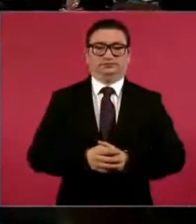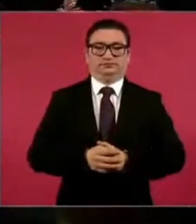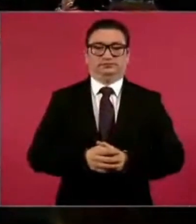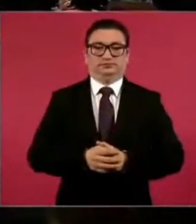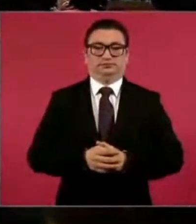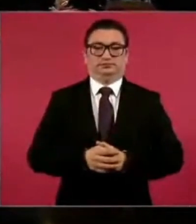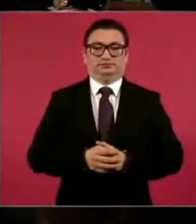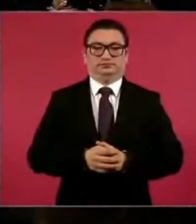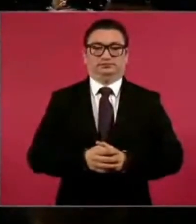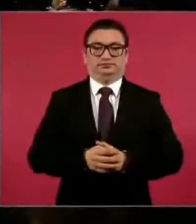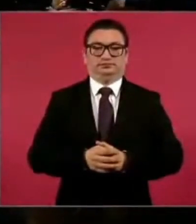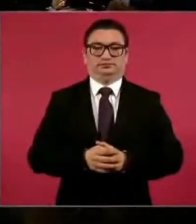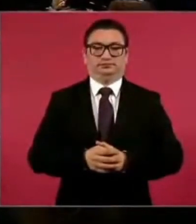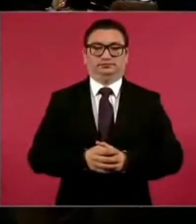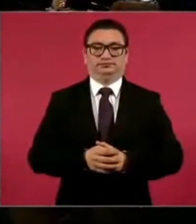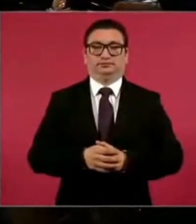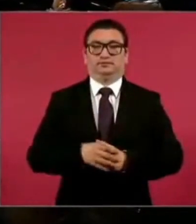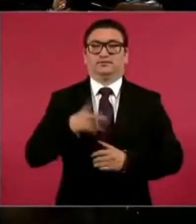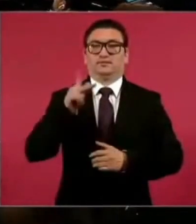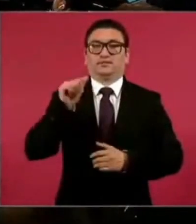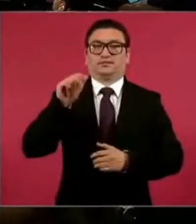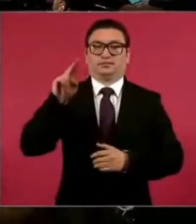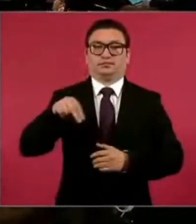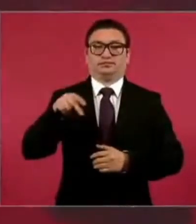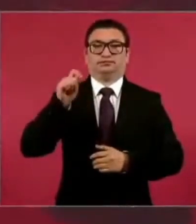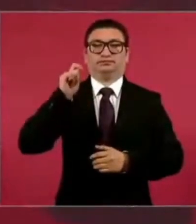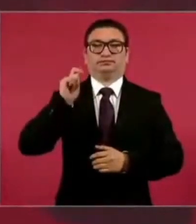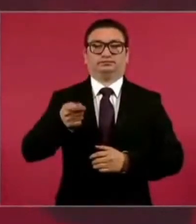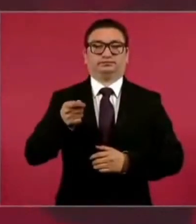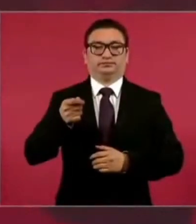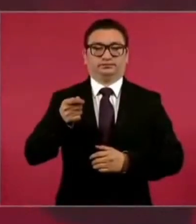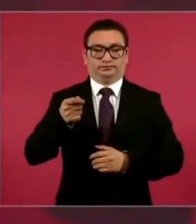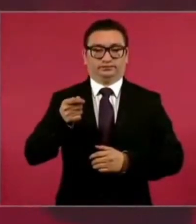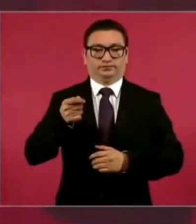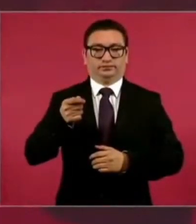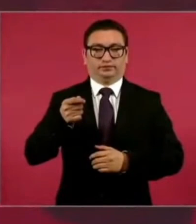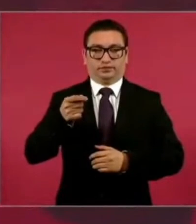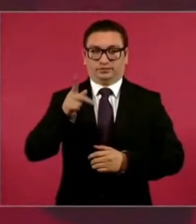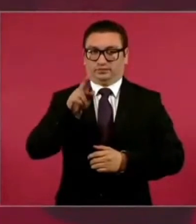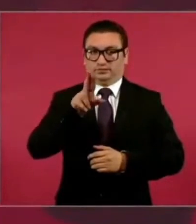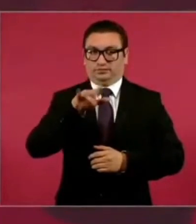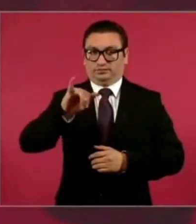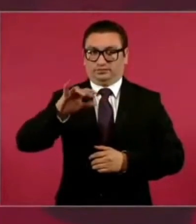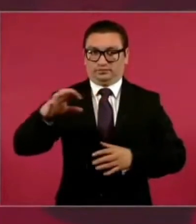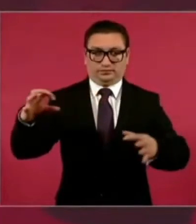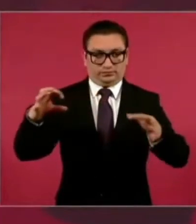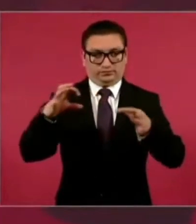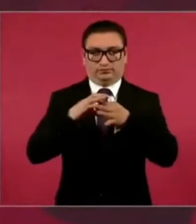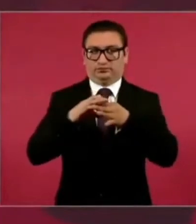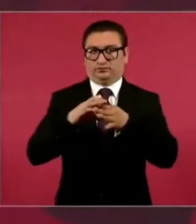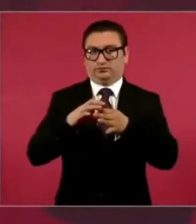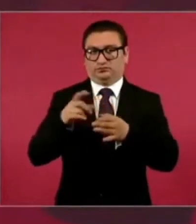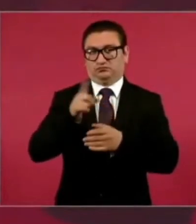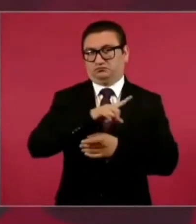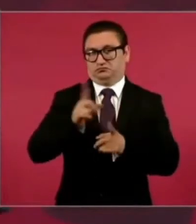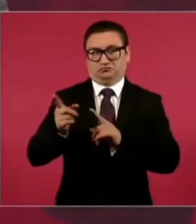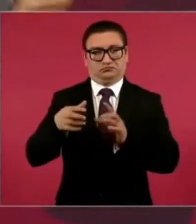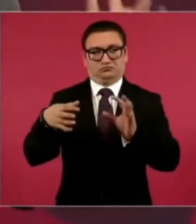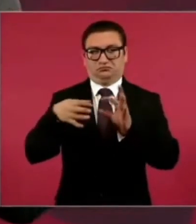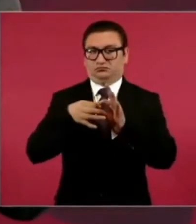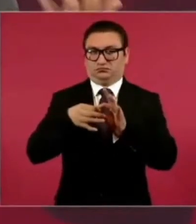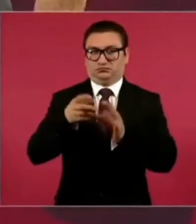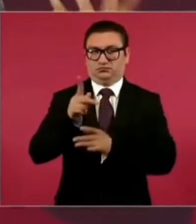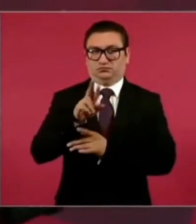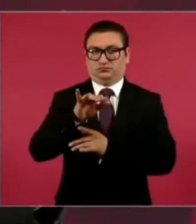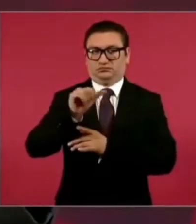Lo que hizo el PAN fue unirse al PRI, o el PRI se unió al PAN y surgió